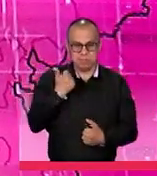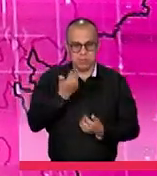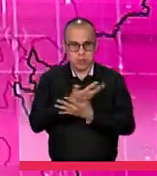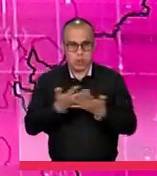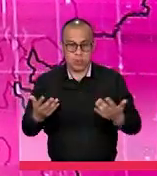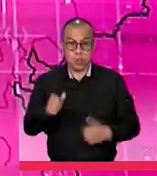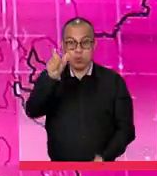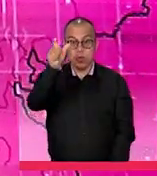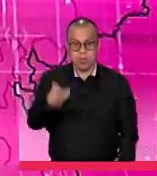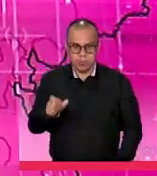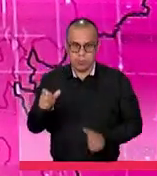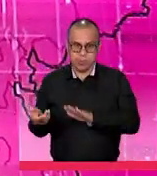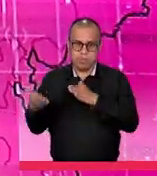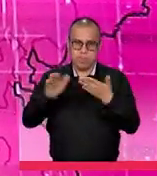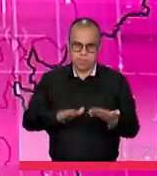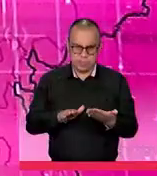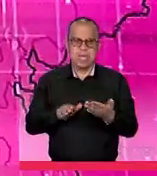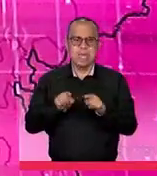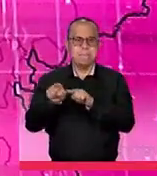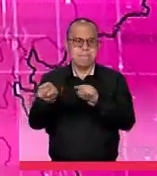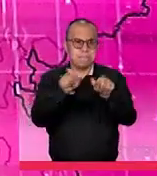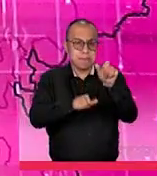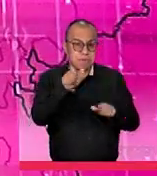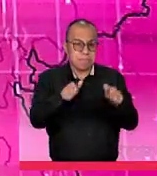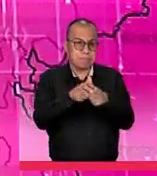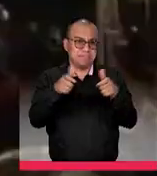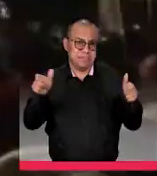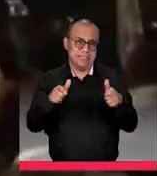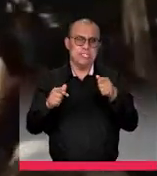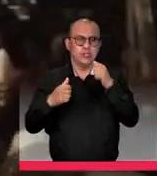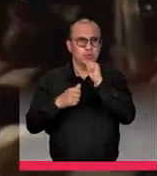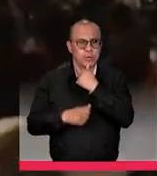Una persona falleció y hay decenas de heridos.